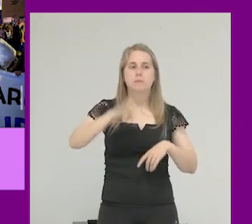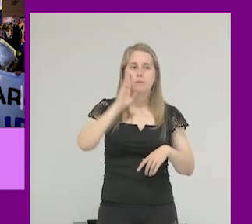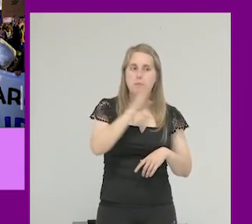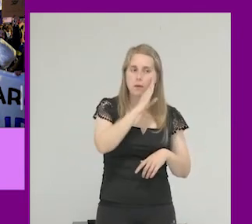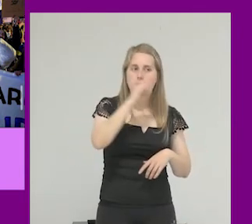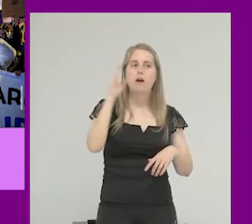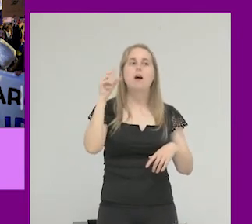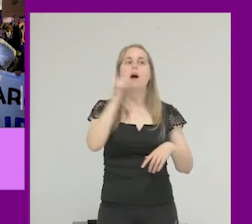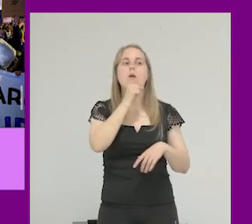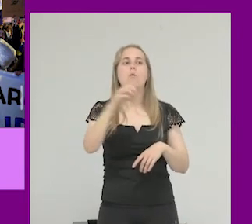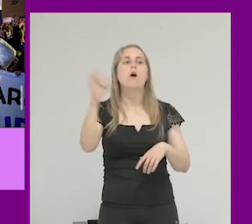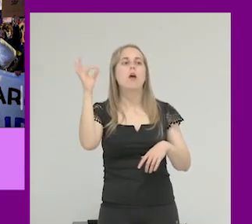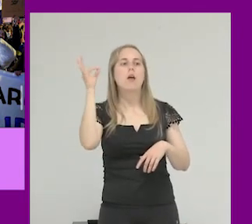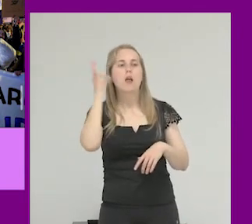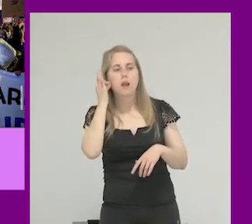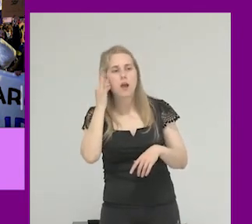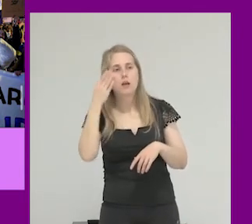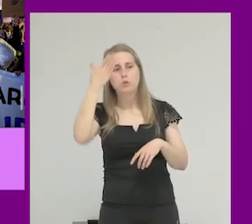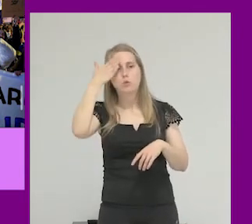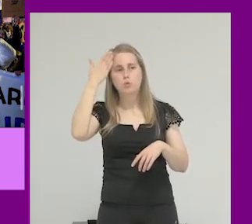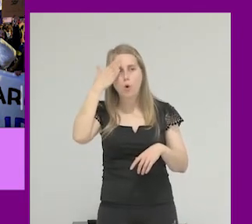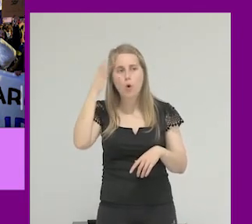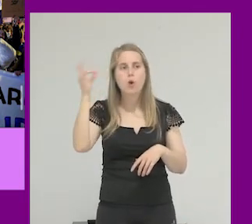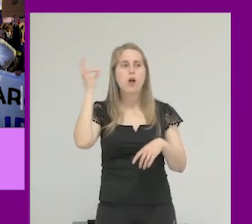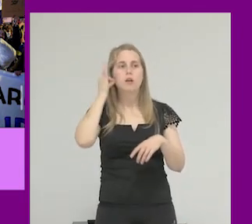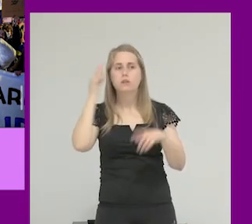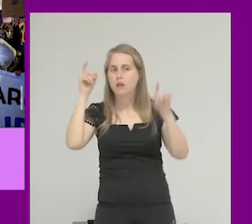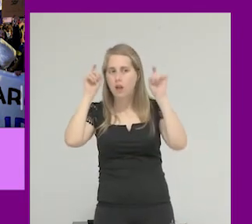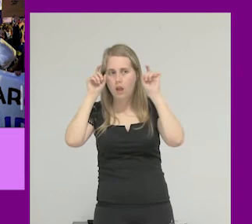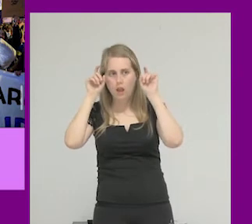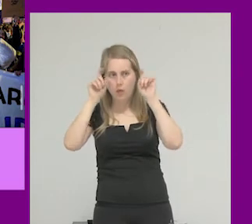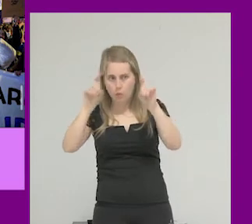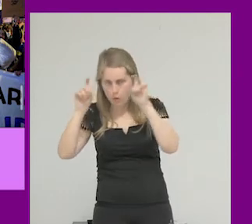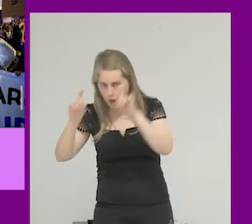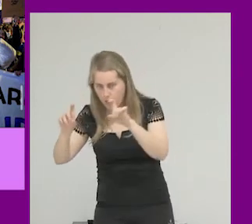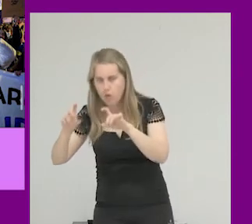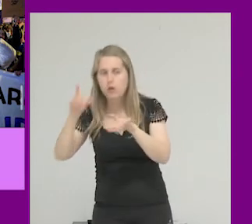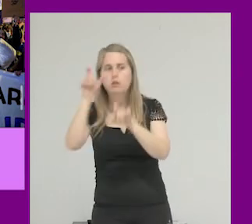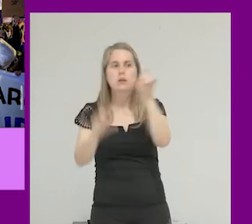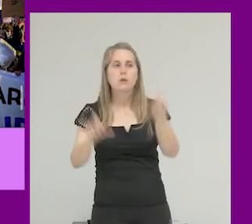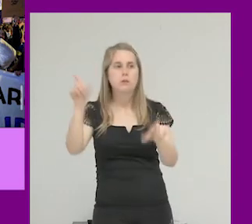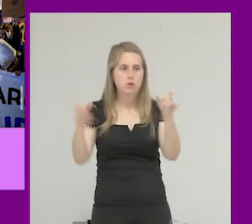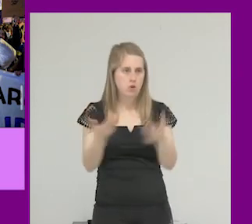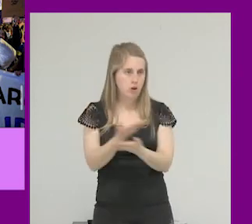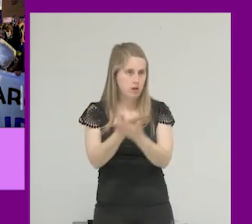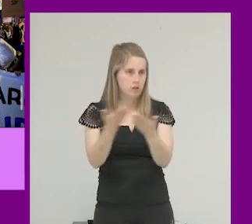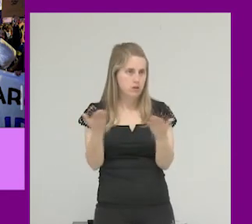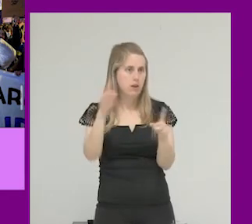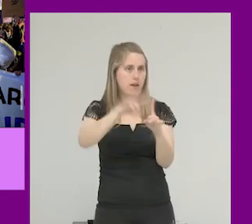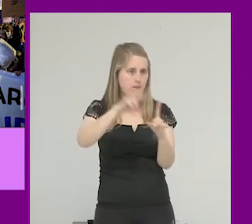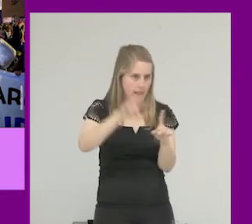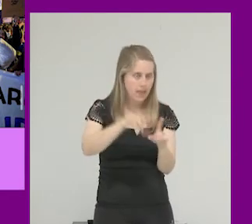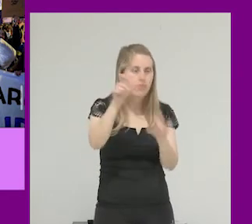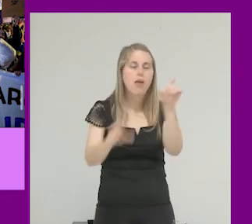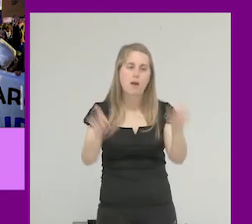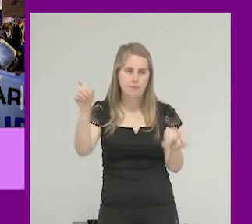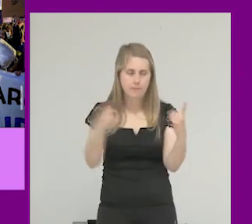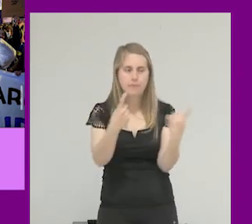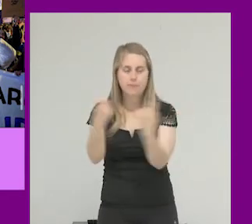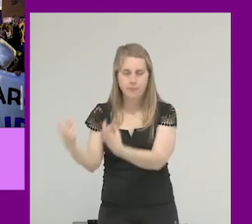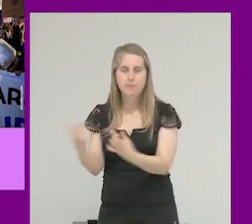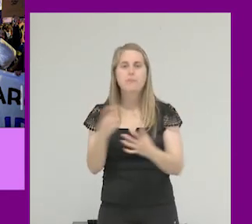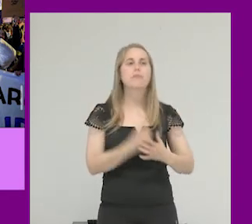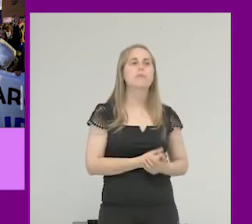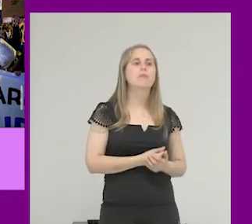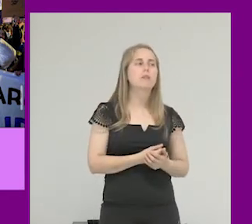padres, abuelas, abuelos, sus tutoras, educadoras y demás personas de referencia. Esta historia